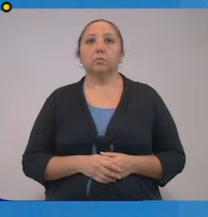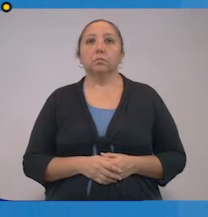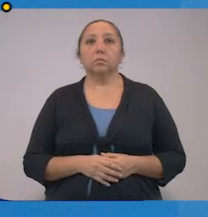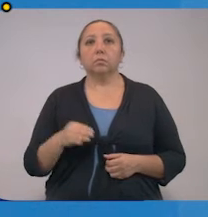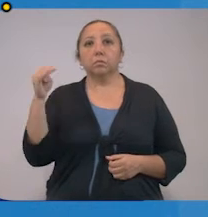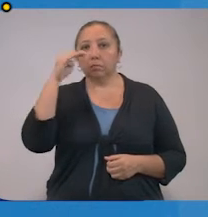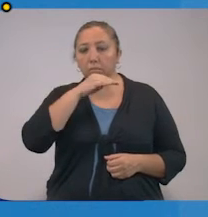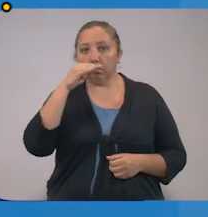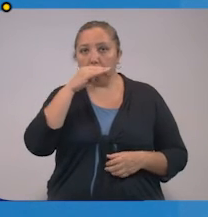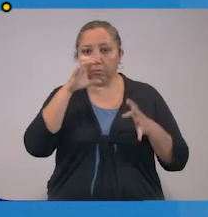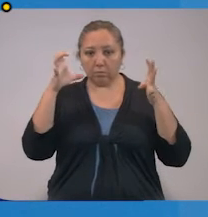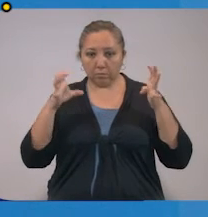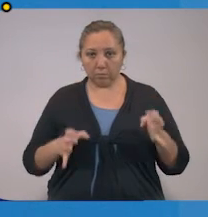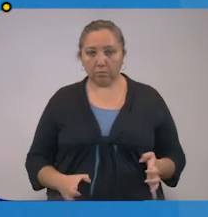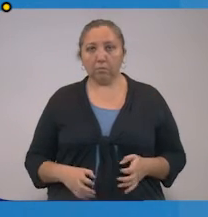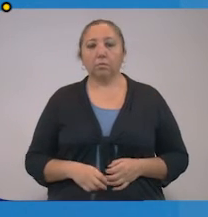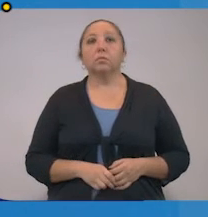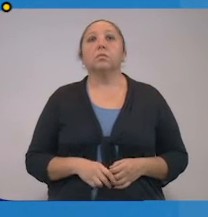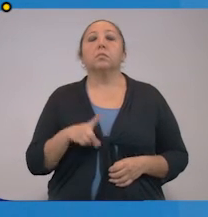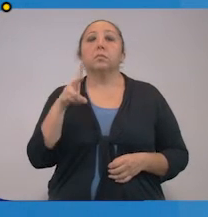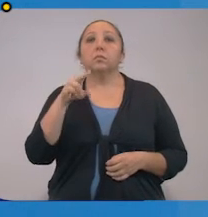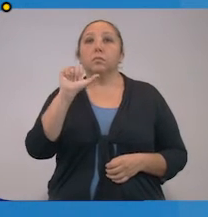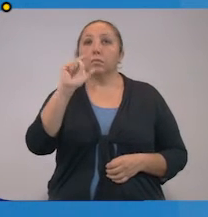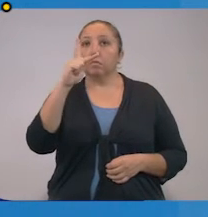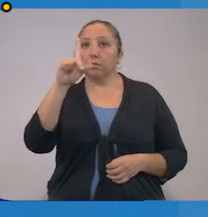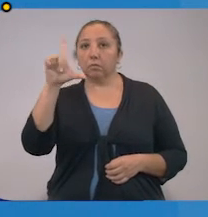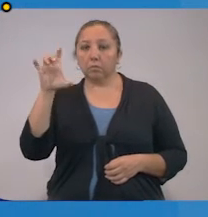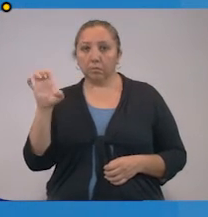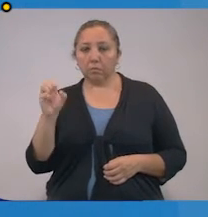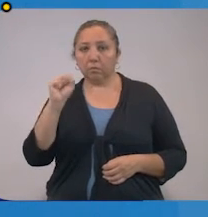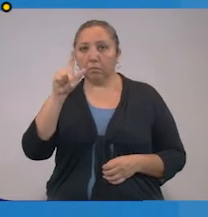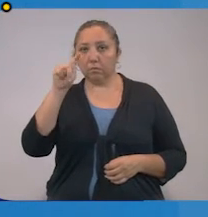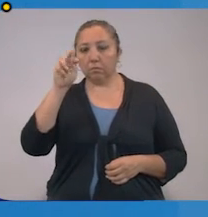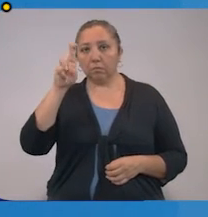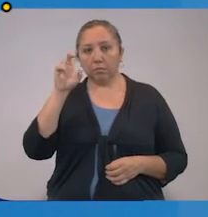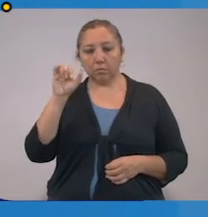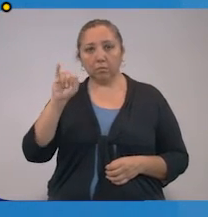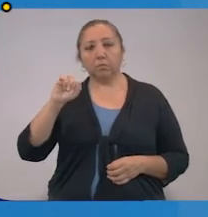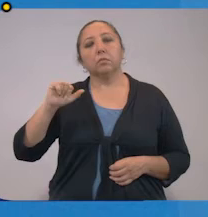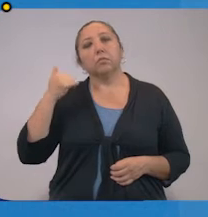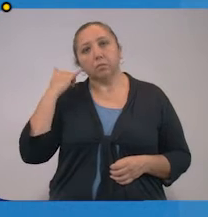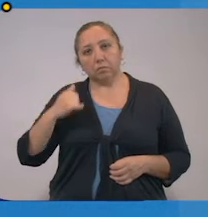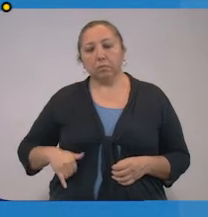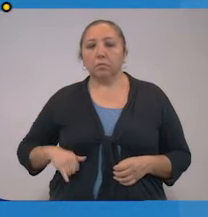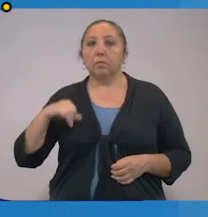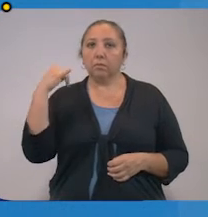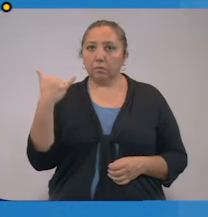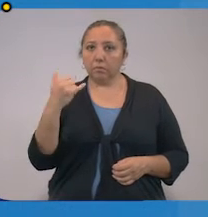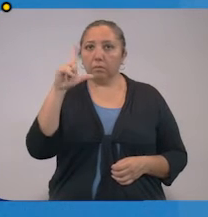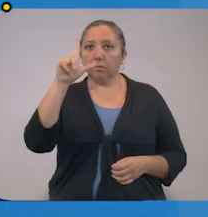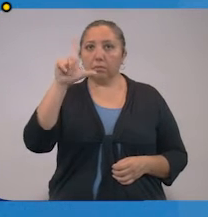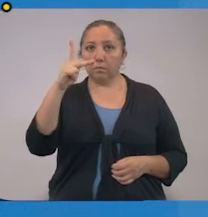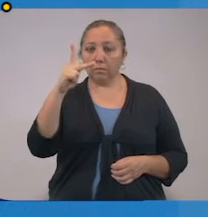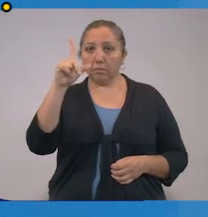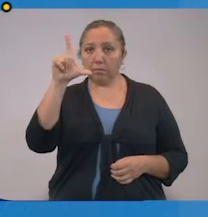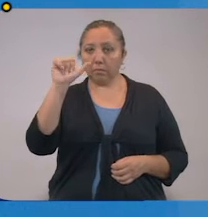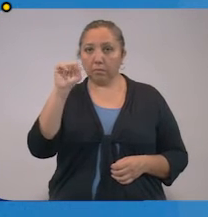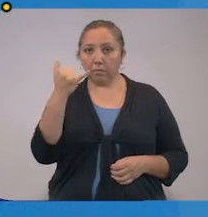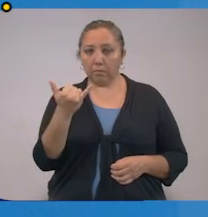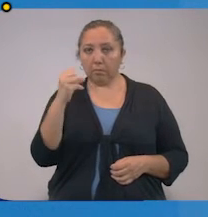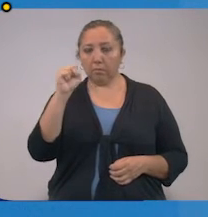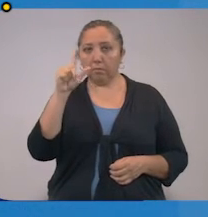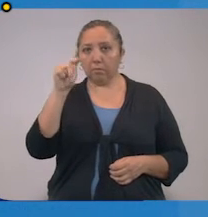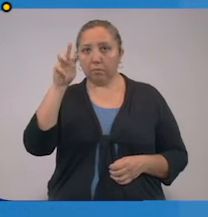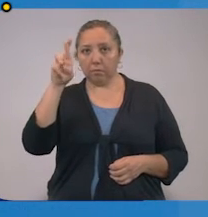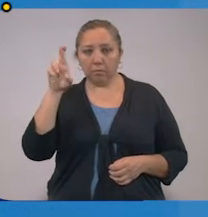Es gratis y se encuentra disponible para su descarga en Apple Store, para teléfonos iPhone y tabletas iPad y en Play Store para dispositivos